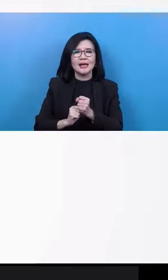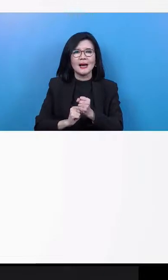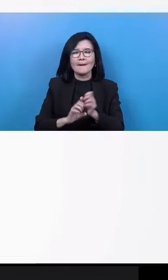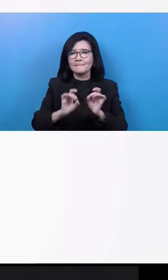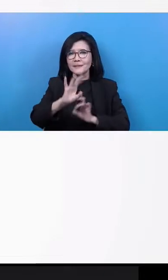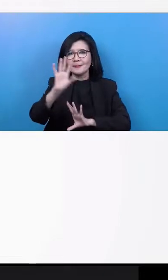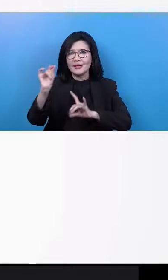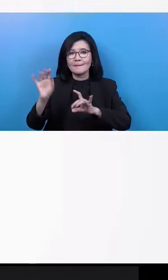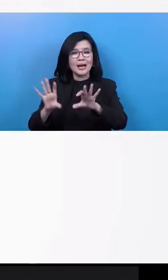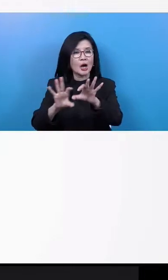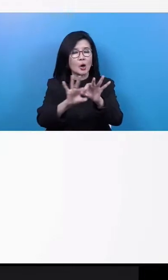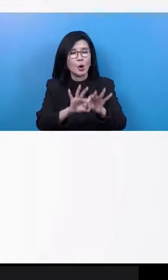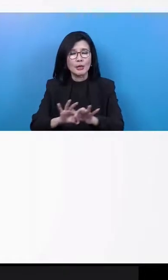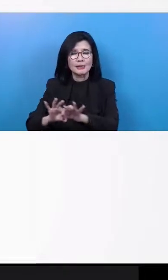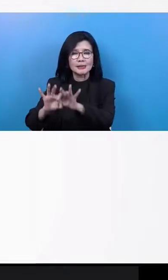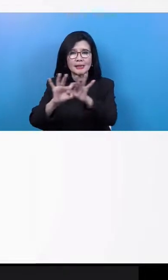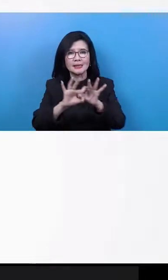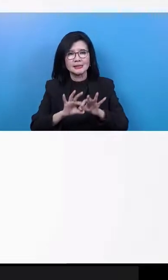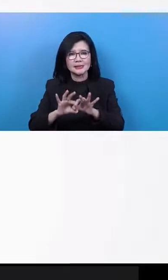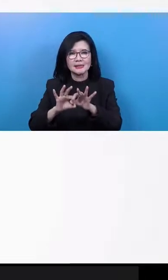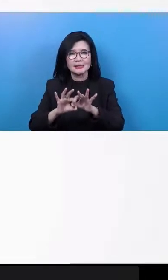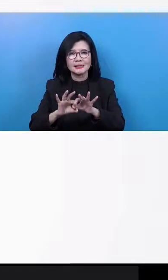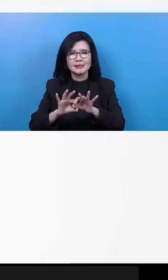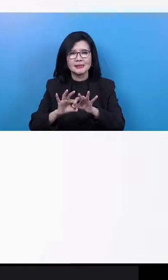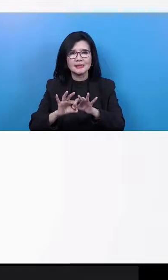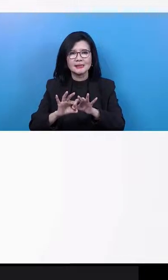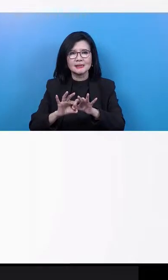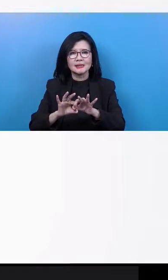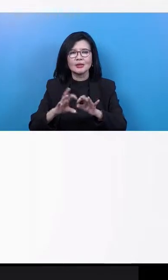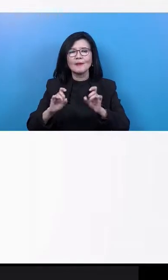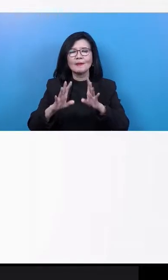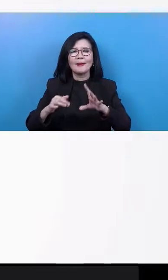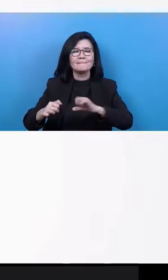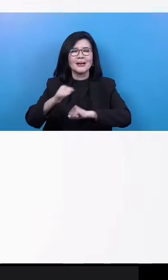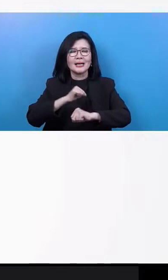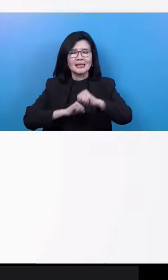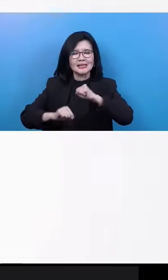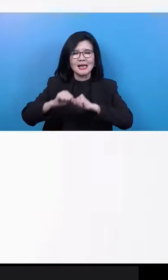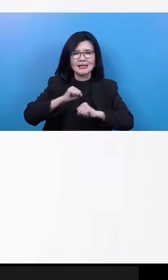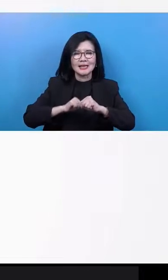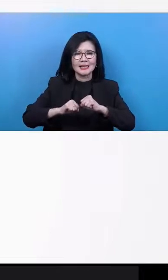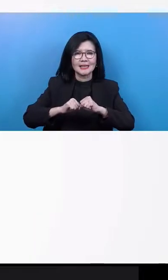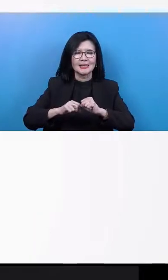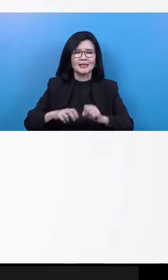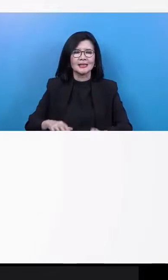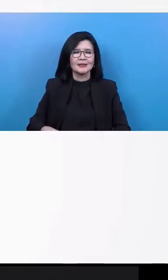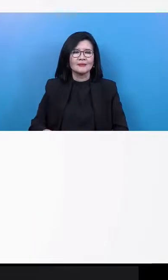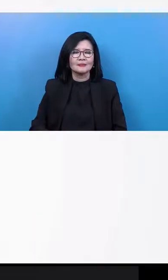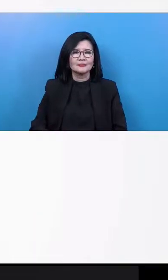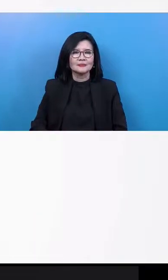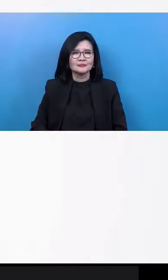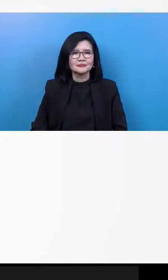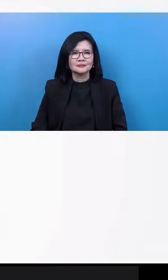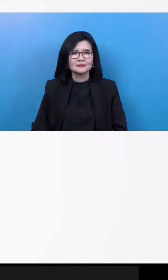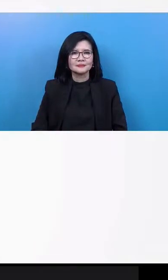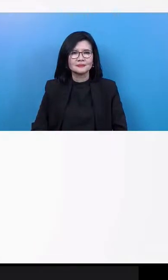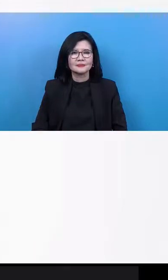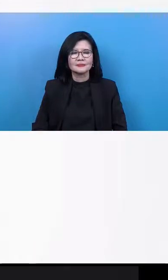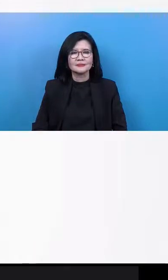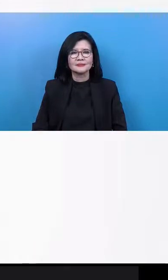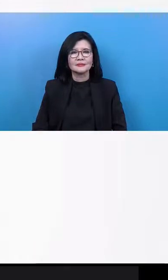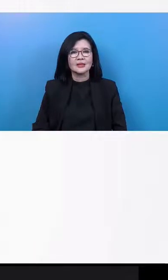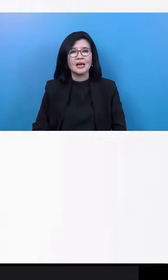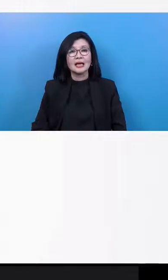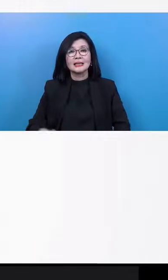protección civil de 7 países de la región, todo Centroamérica y República Dominicana. Hoy tengo la oportunidad